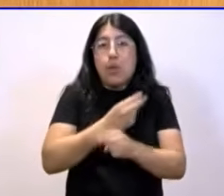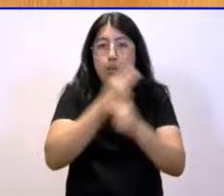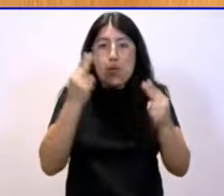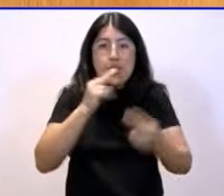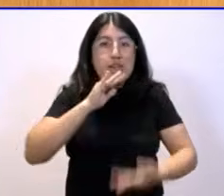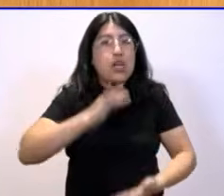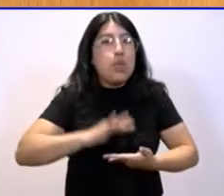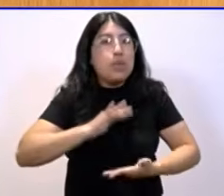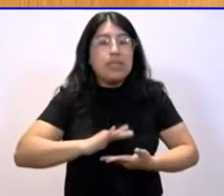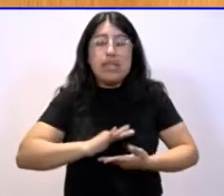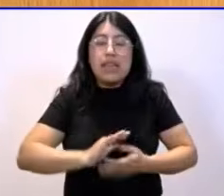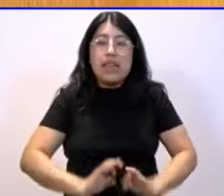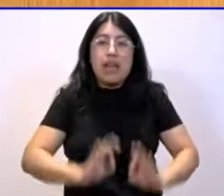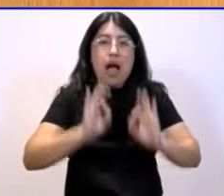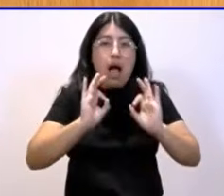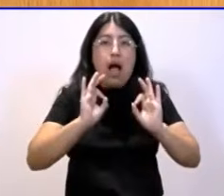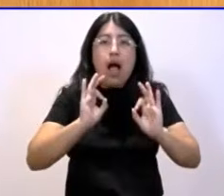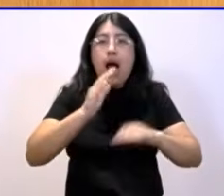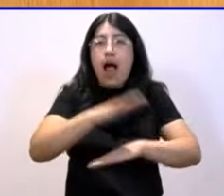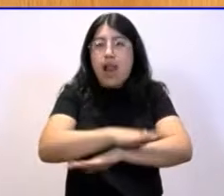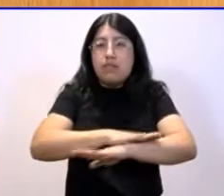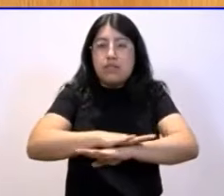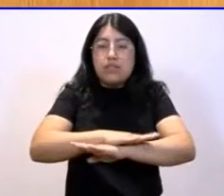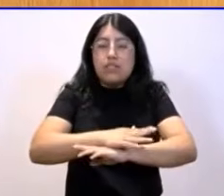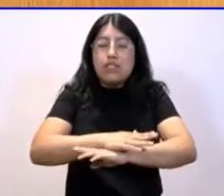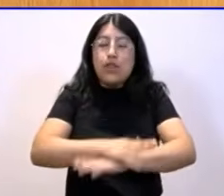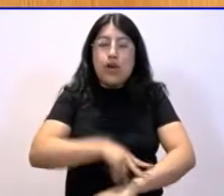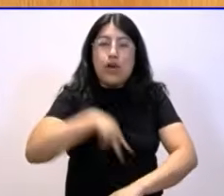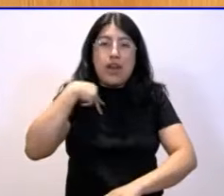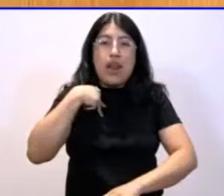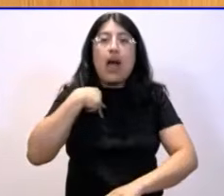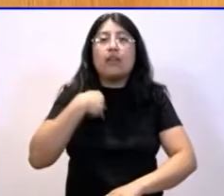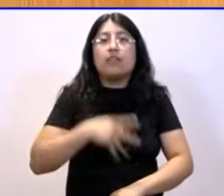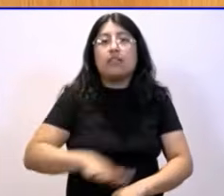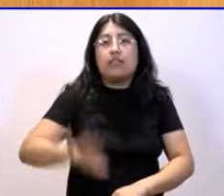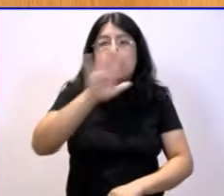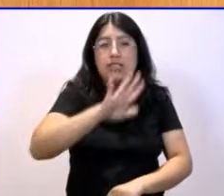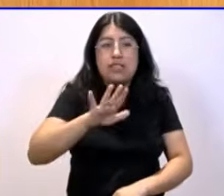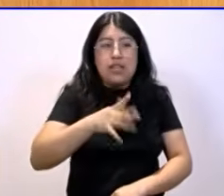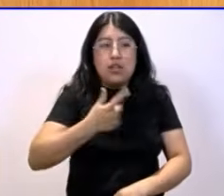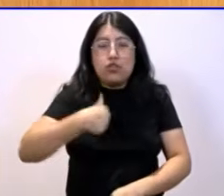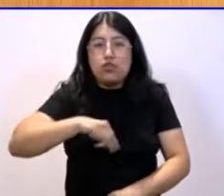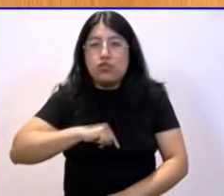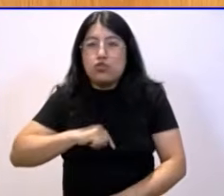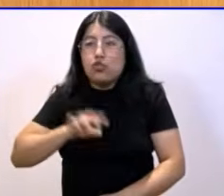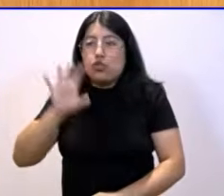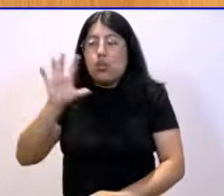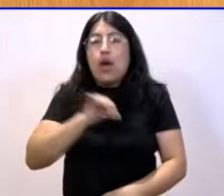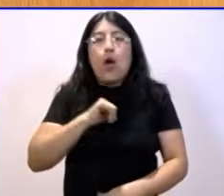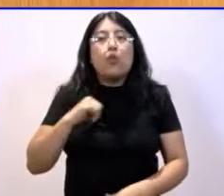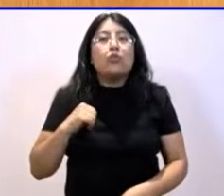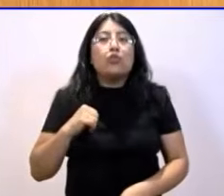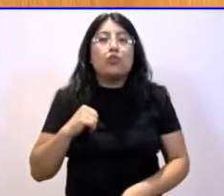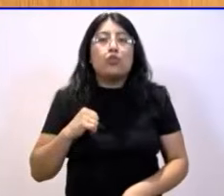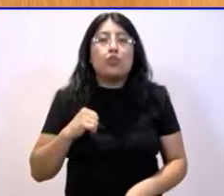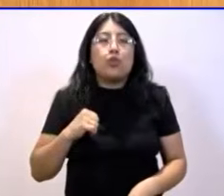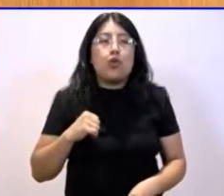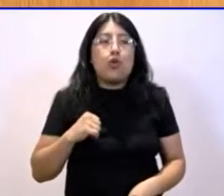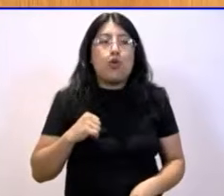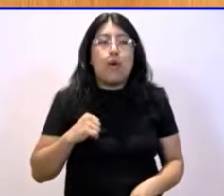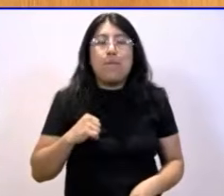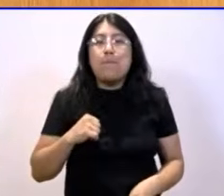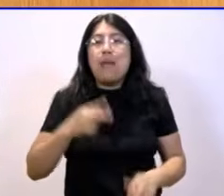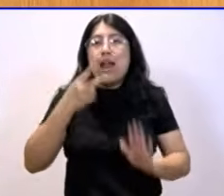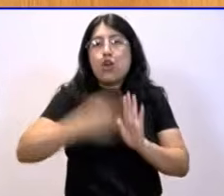competencia exclusiva de la Administración General del Estado. Así que no podemos en la Comunidad de La Rioja arbitrar ni articular